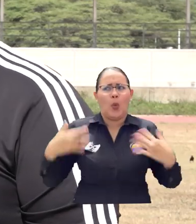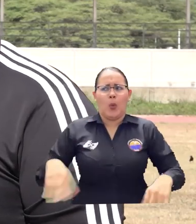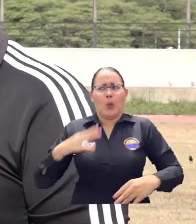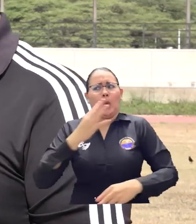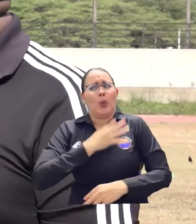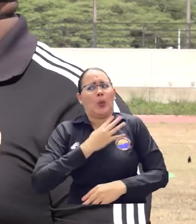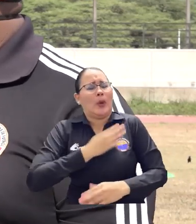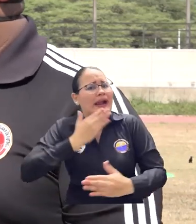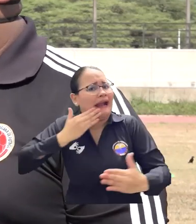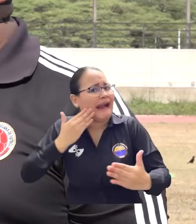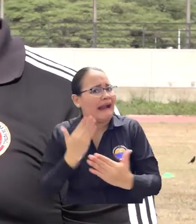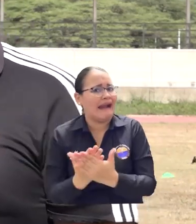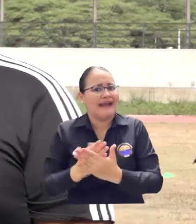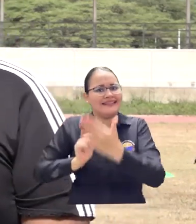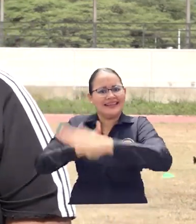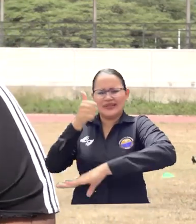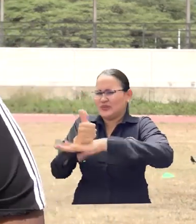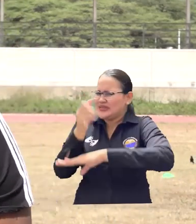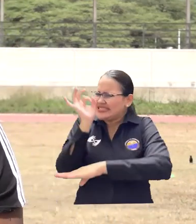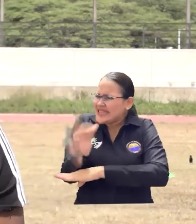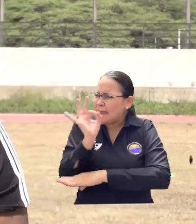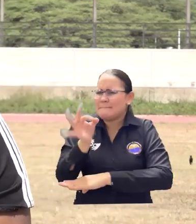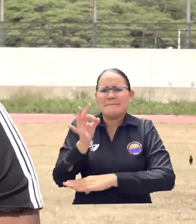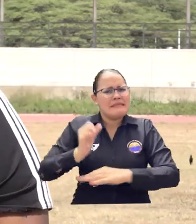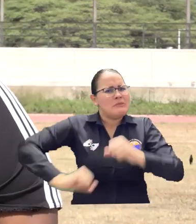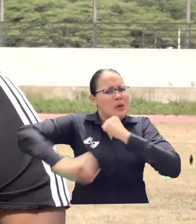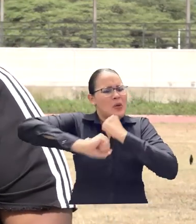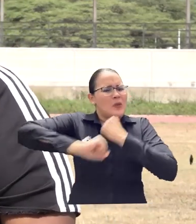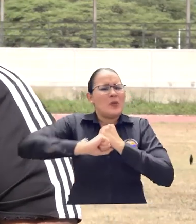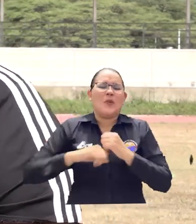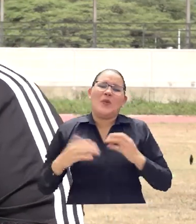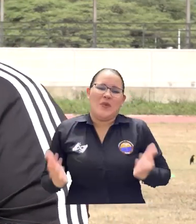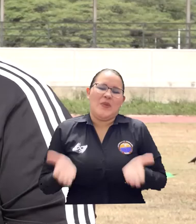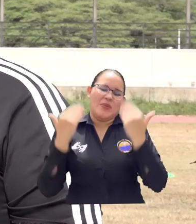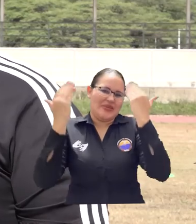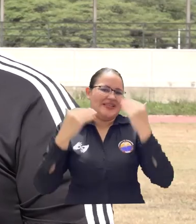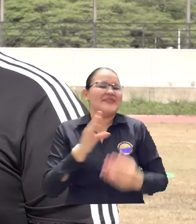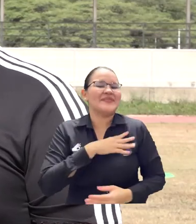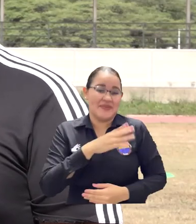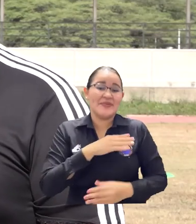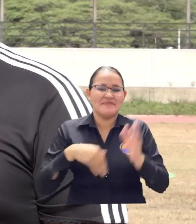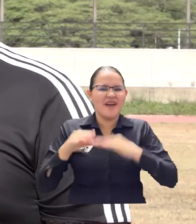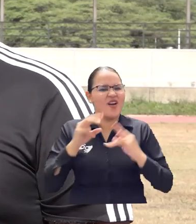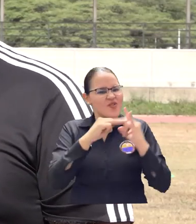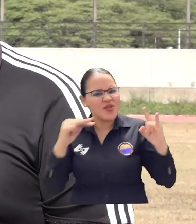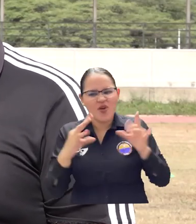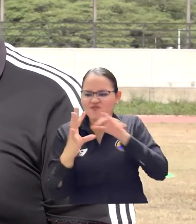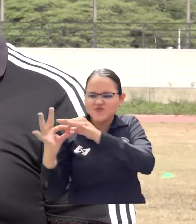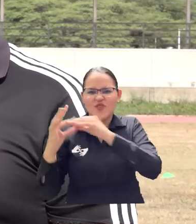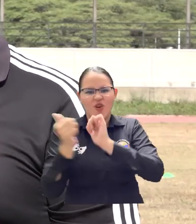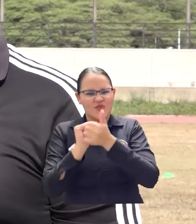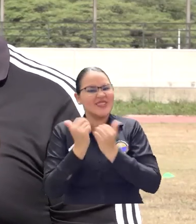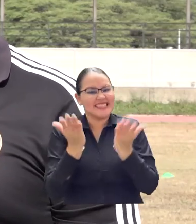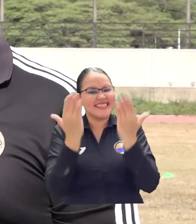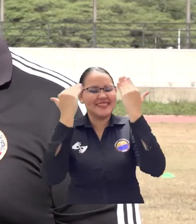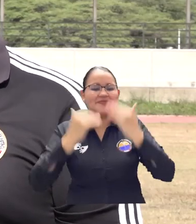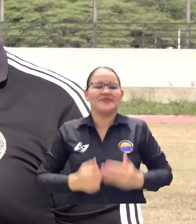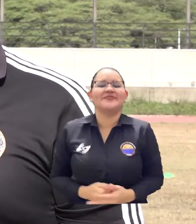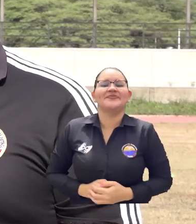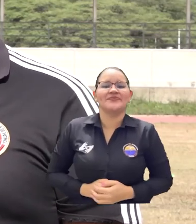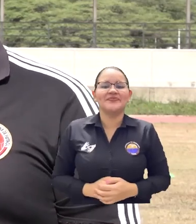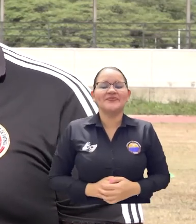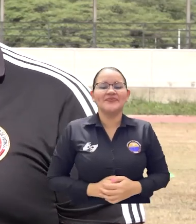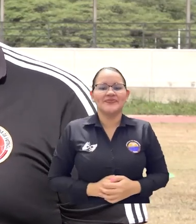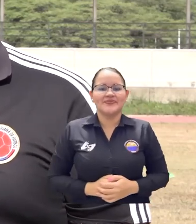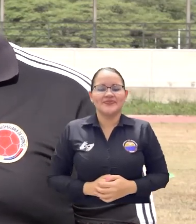del deportista cada vez que está haciendo un impacto contra el suelo. Y la Universidad de Magdalena cuenta con los escenarios adecuados para una prueba